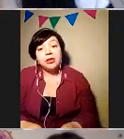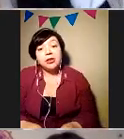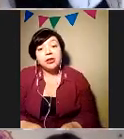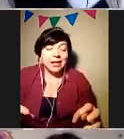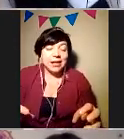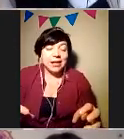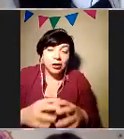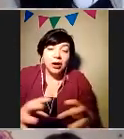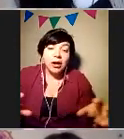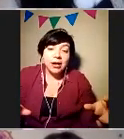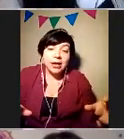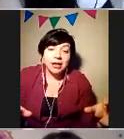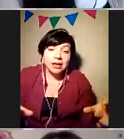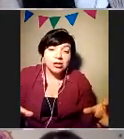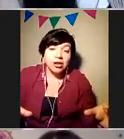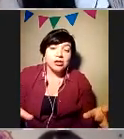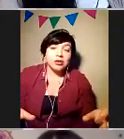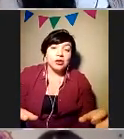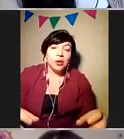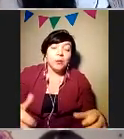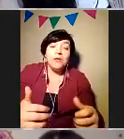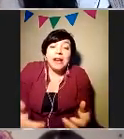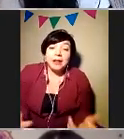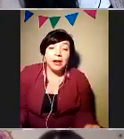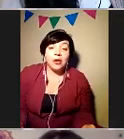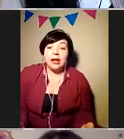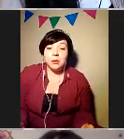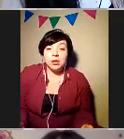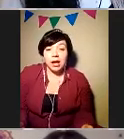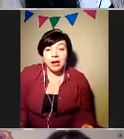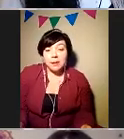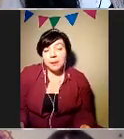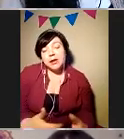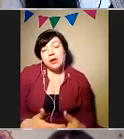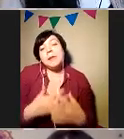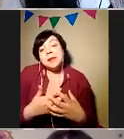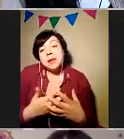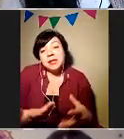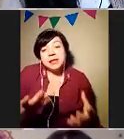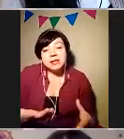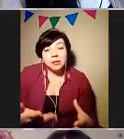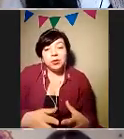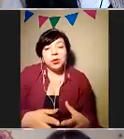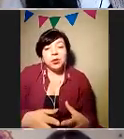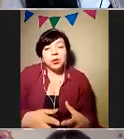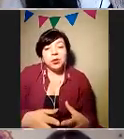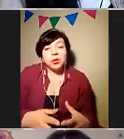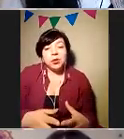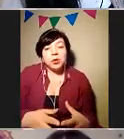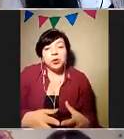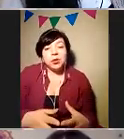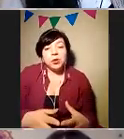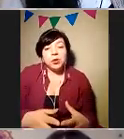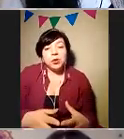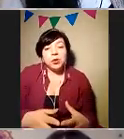y de protección. Si estas legislaciones son muy blandas con la industria, pasa lo que pasa en países del tercer mundo,